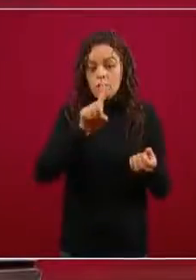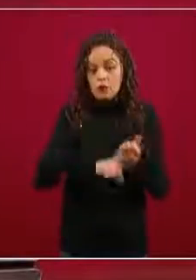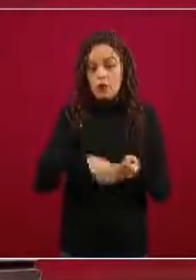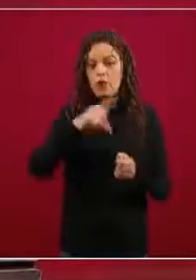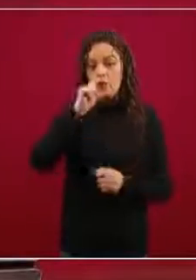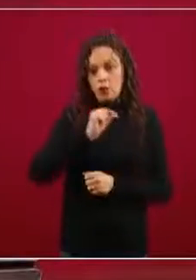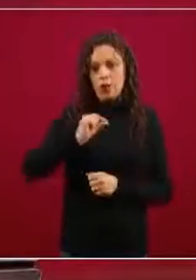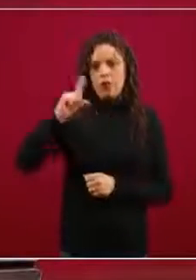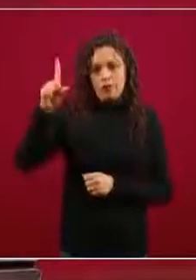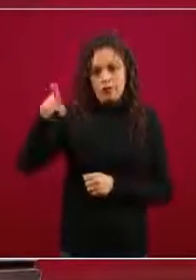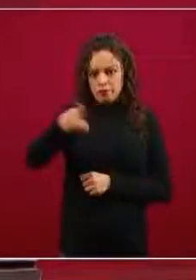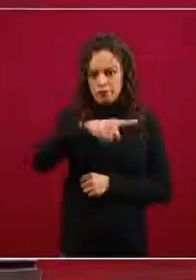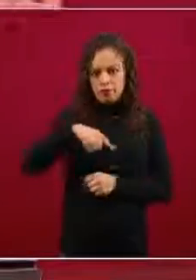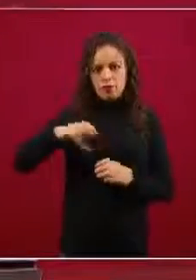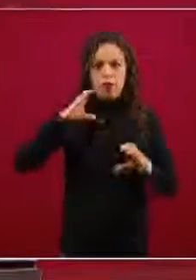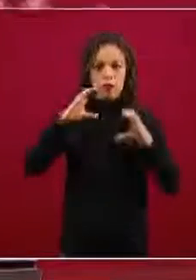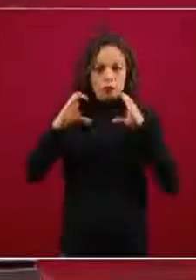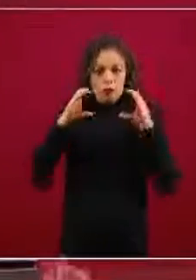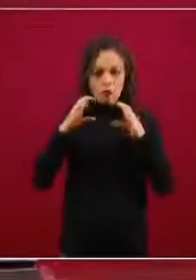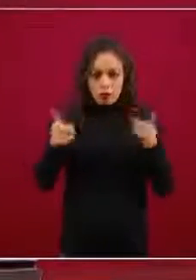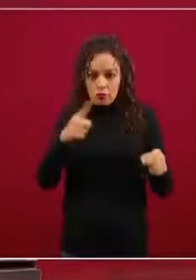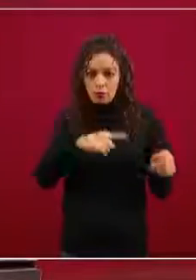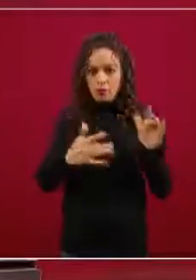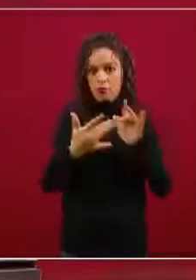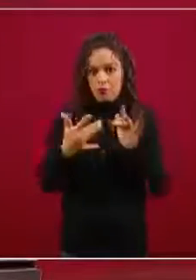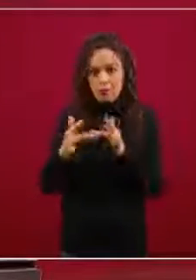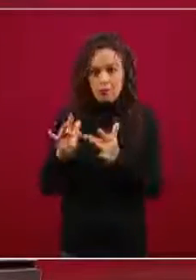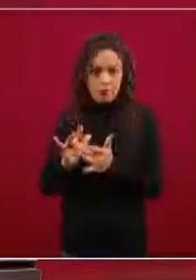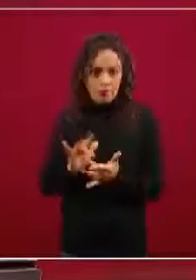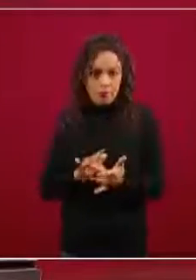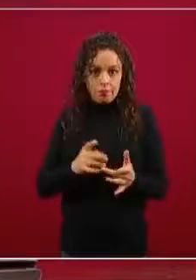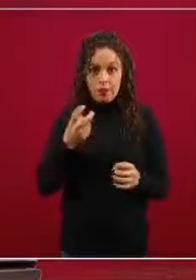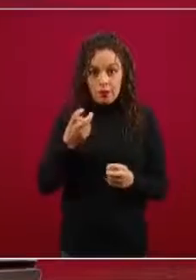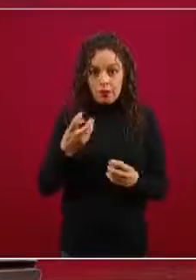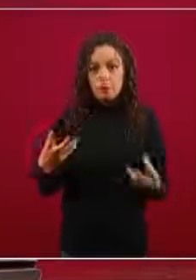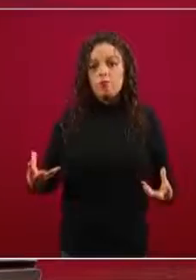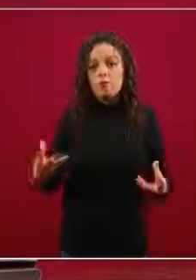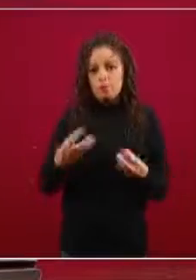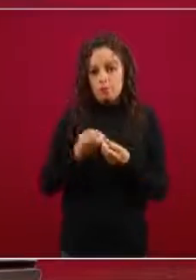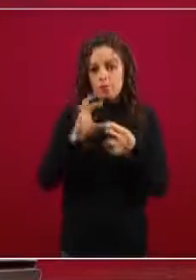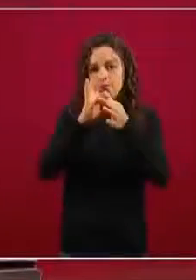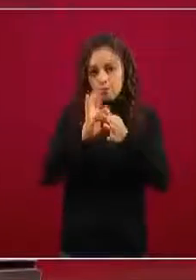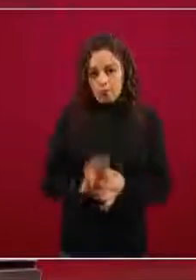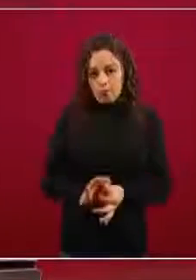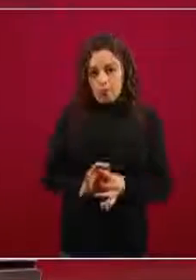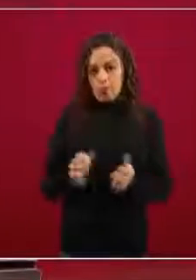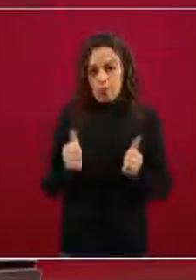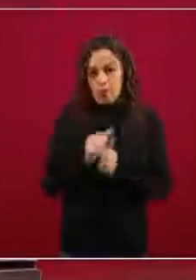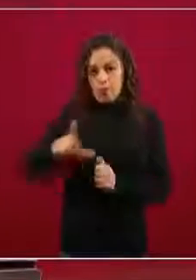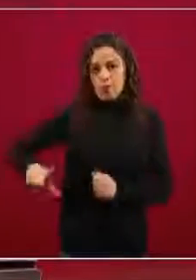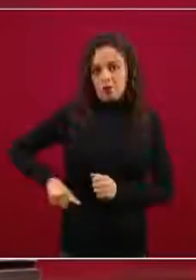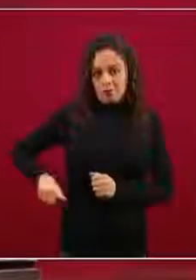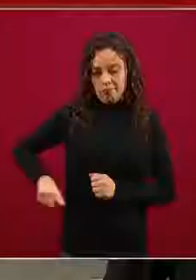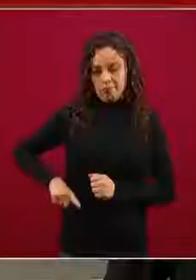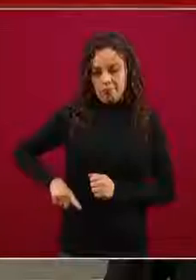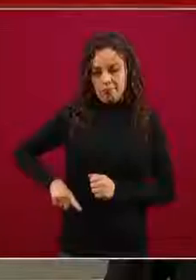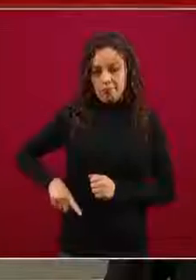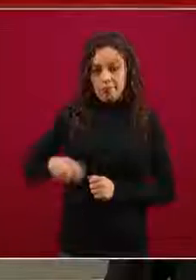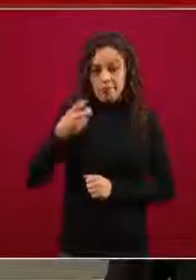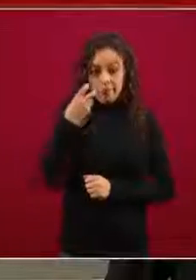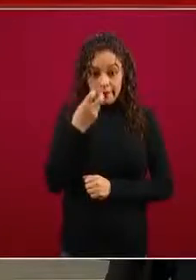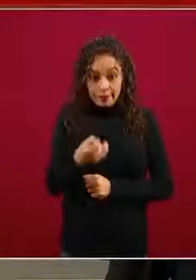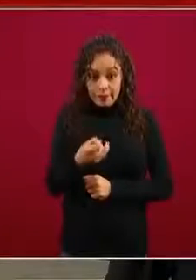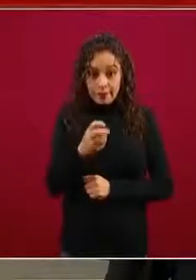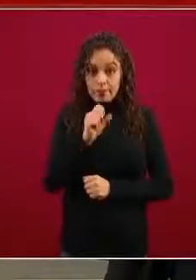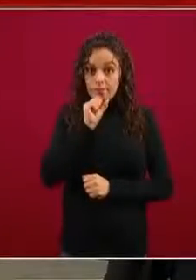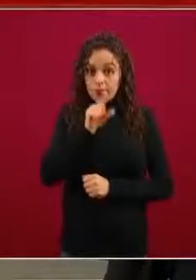profesionales de la comunicación, junto con personas del gobierno, pero esta misma escena, esta misma situación, este reto se